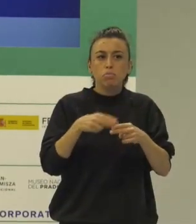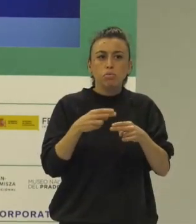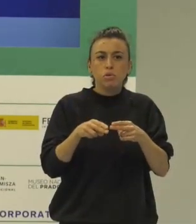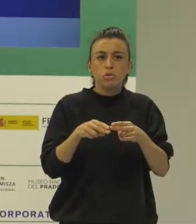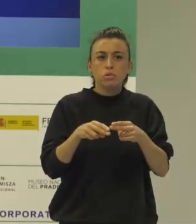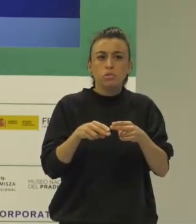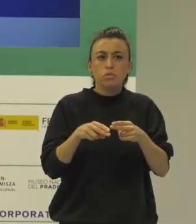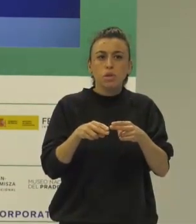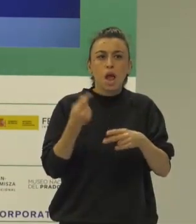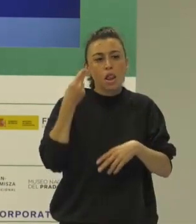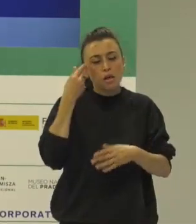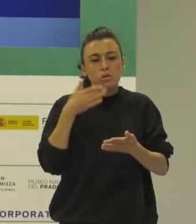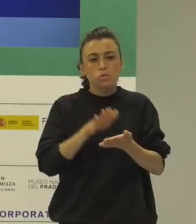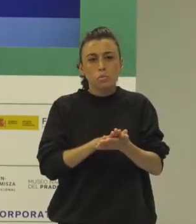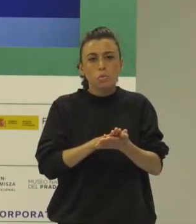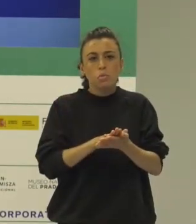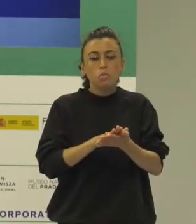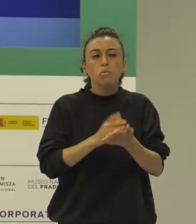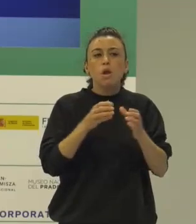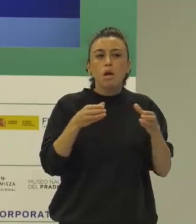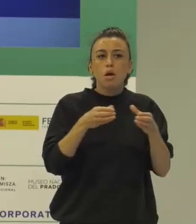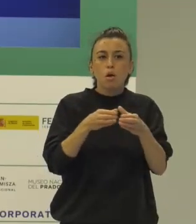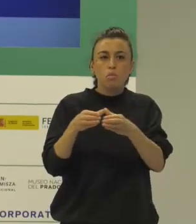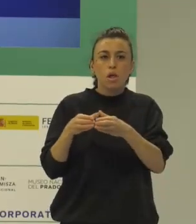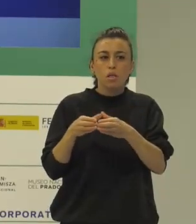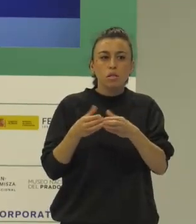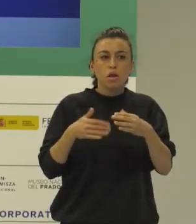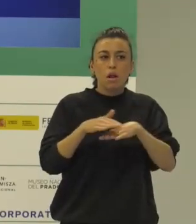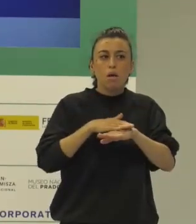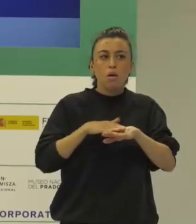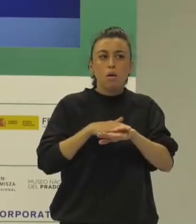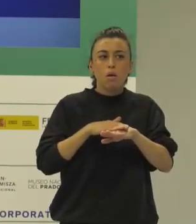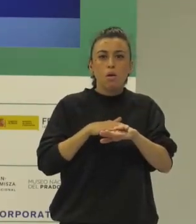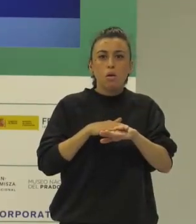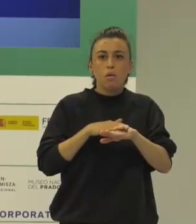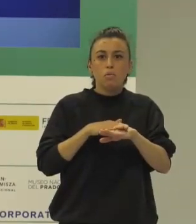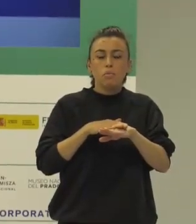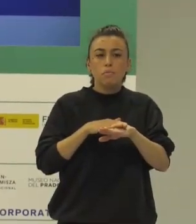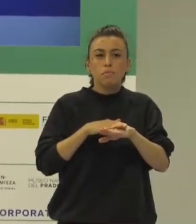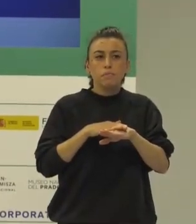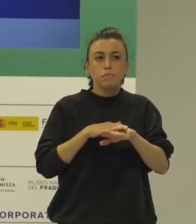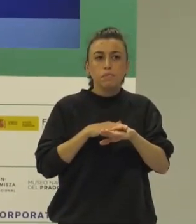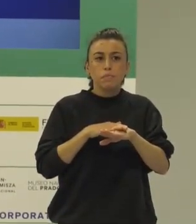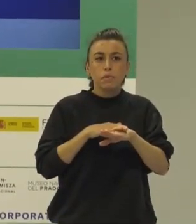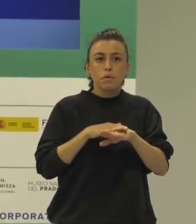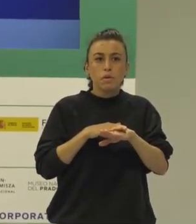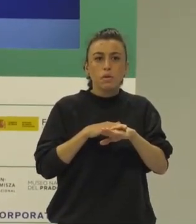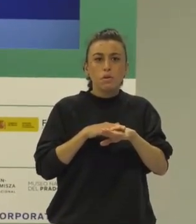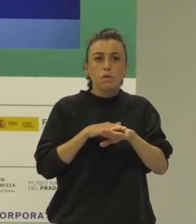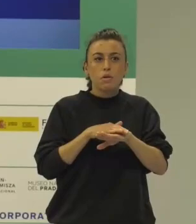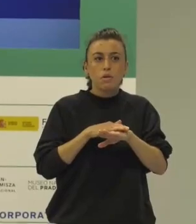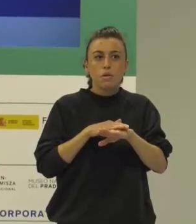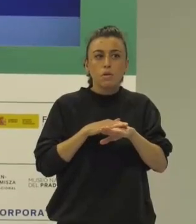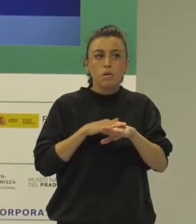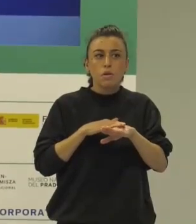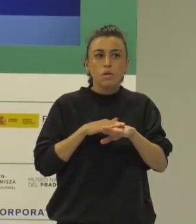los suicidios, las comunidades que el propio gobierno no tiene identificado y no... Y son comunidades